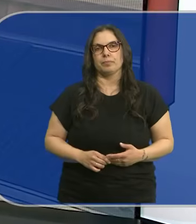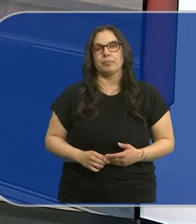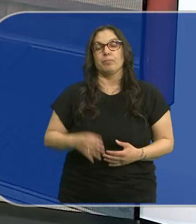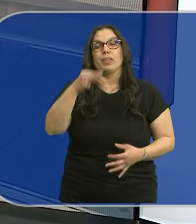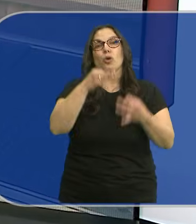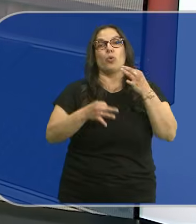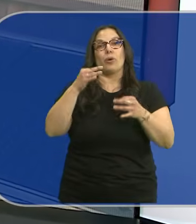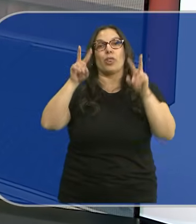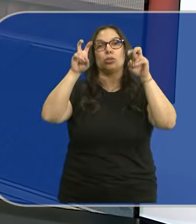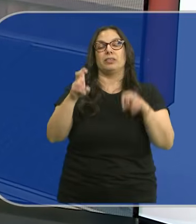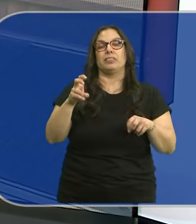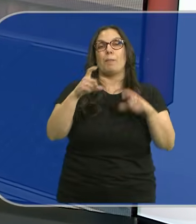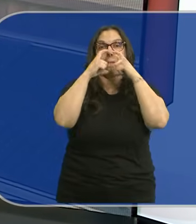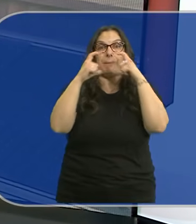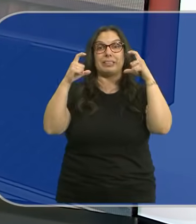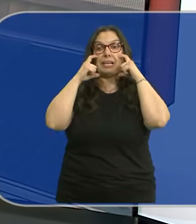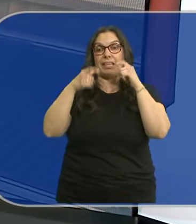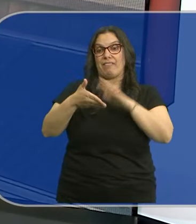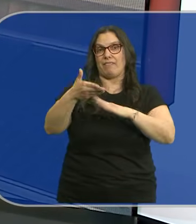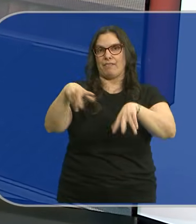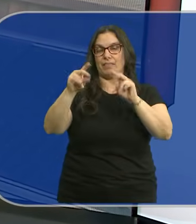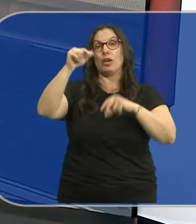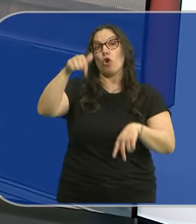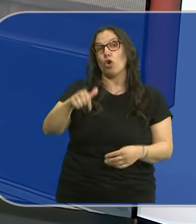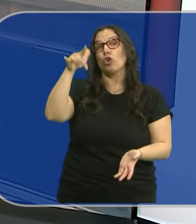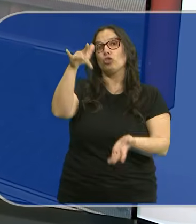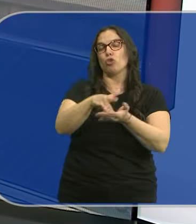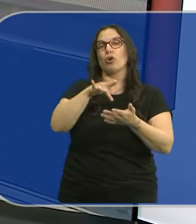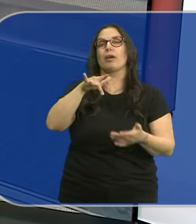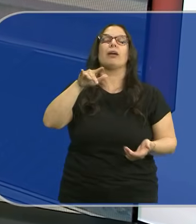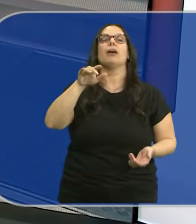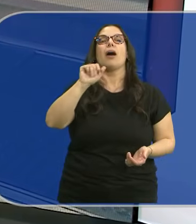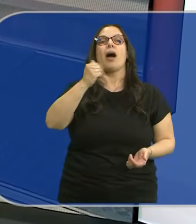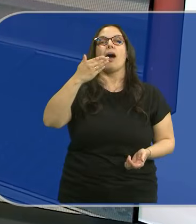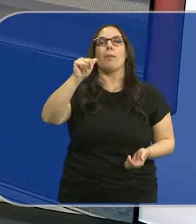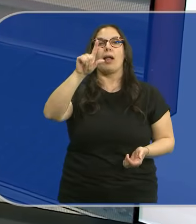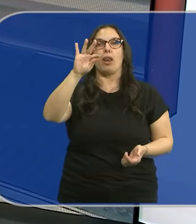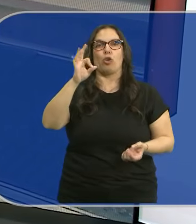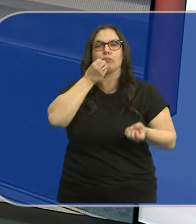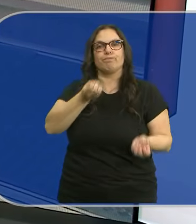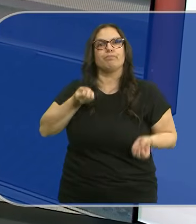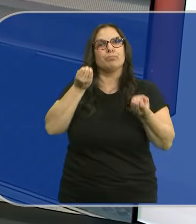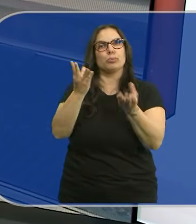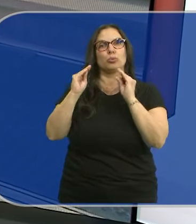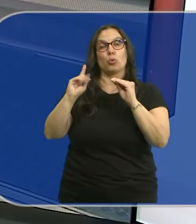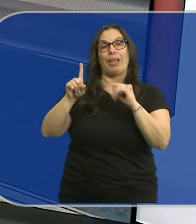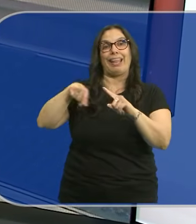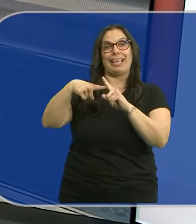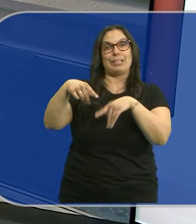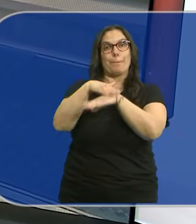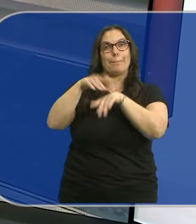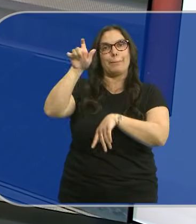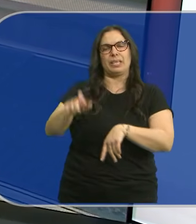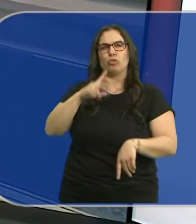Recta final del juicio por el caso Mascarillas. Hoy el turno ha sido para José Luis Ábalos. Con su declaración, el exministro